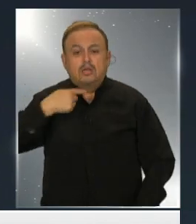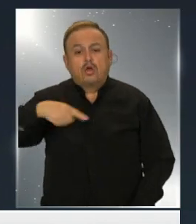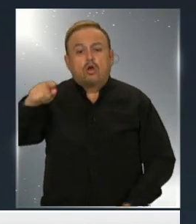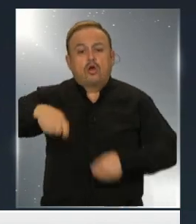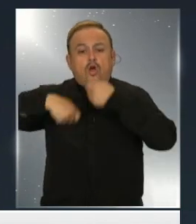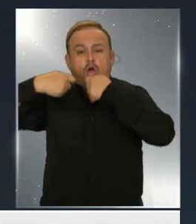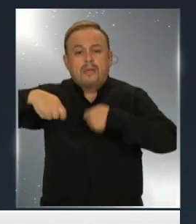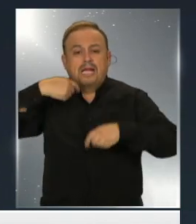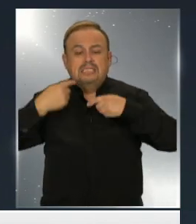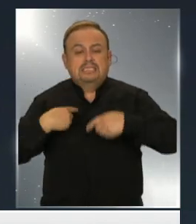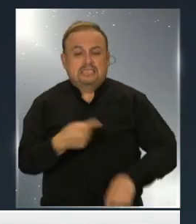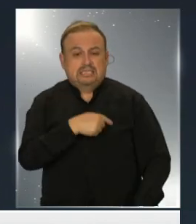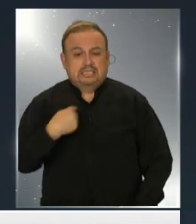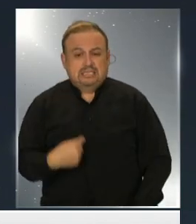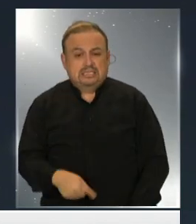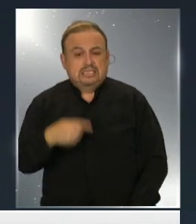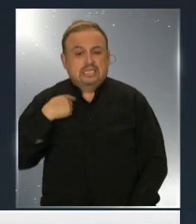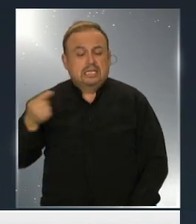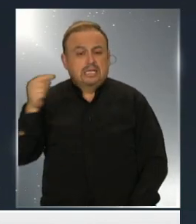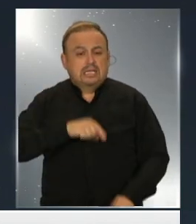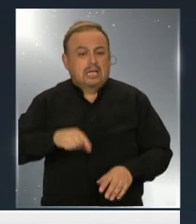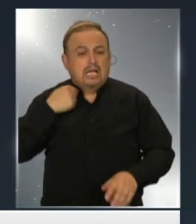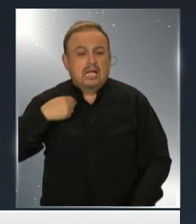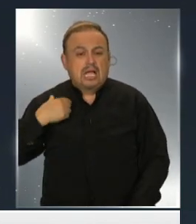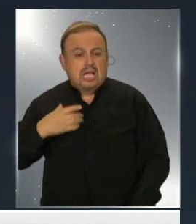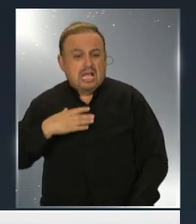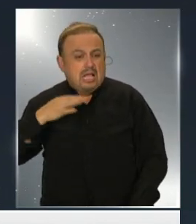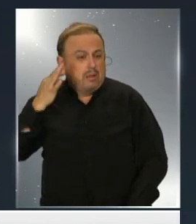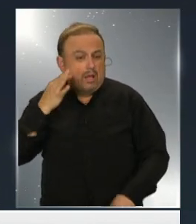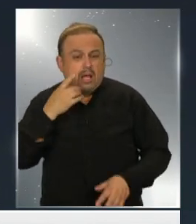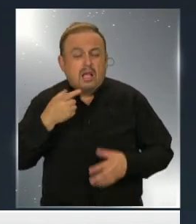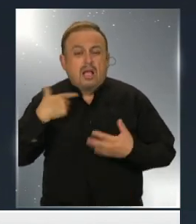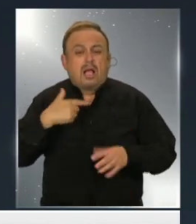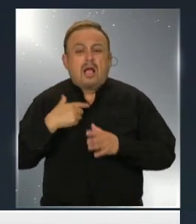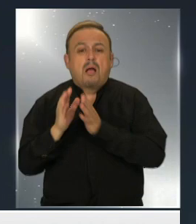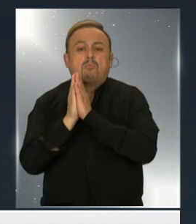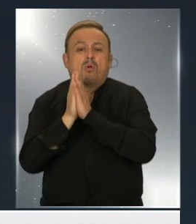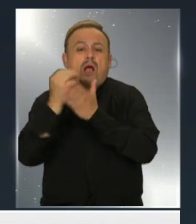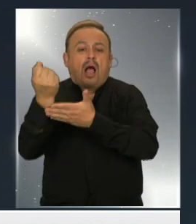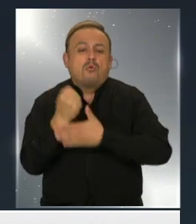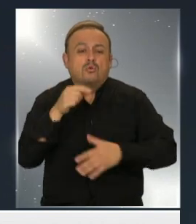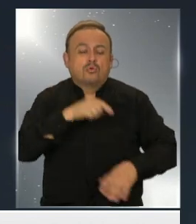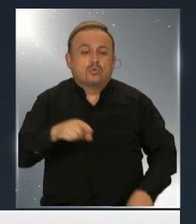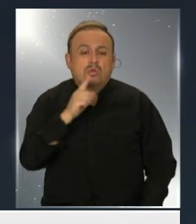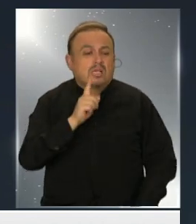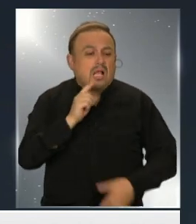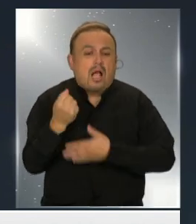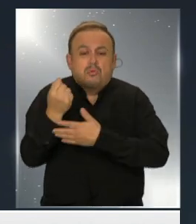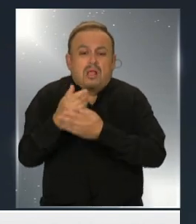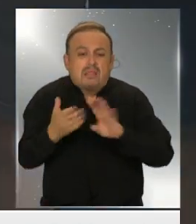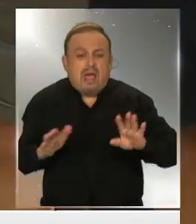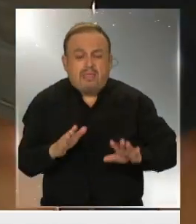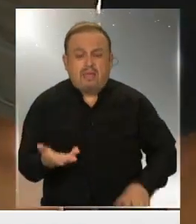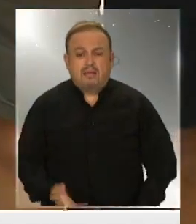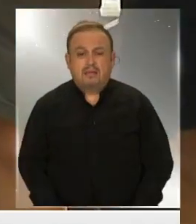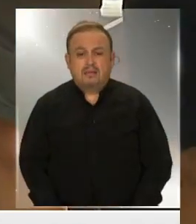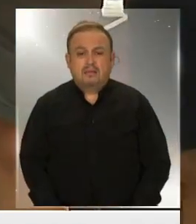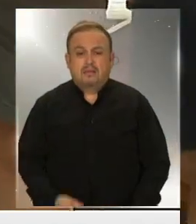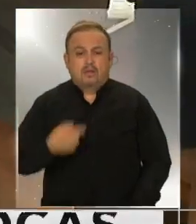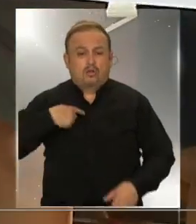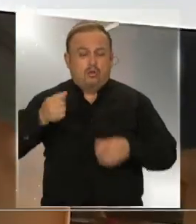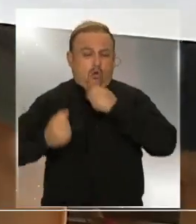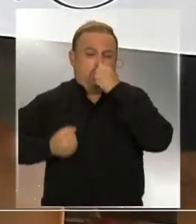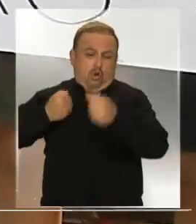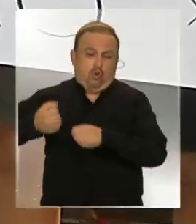china. Cuando de repente llegan los niños a gritarme acá en mi casa que la ayudáramos porque nadie la estaba socorriendo. Y partimos